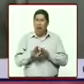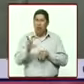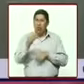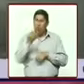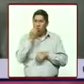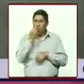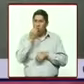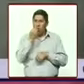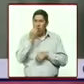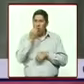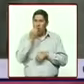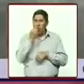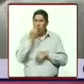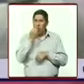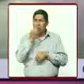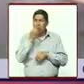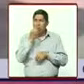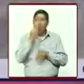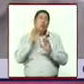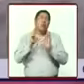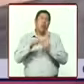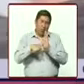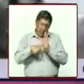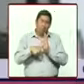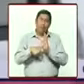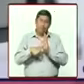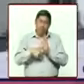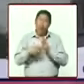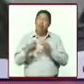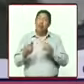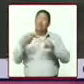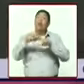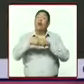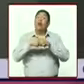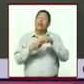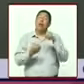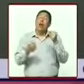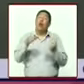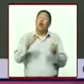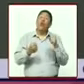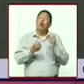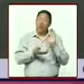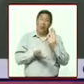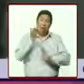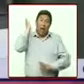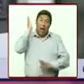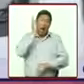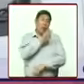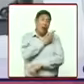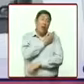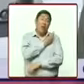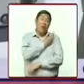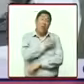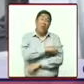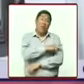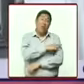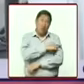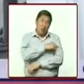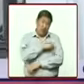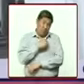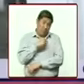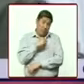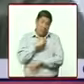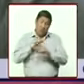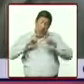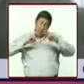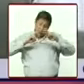comido. Mañana los datos después, por favor. Bueno, ahora va a subir ahora a la movilidad. Va a ser trasladado, indican, hasta un centro de salud